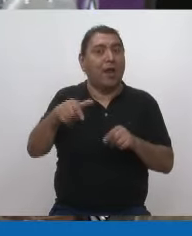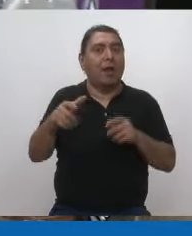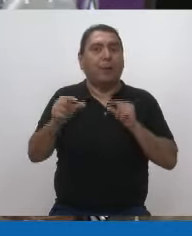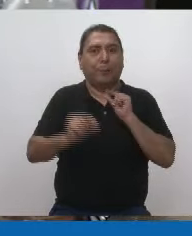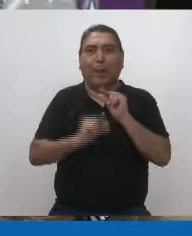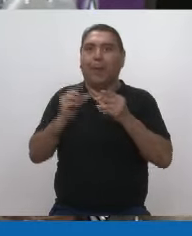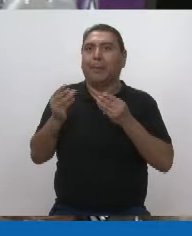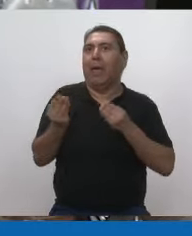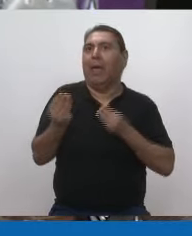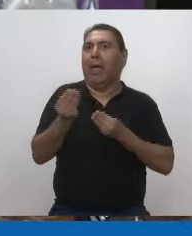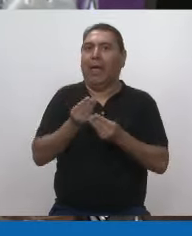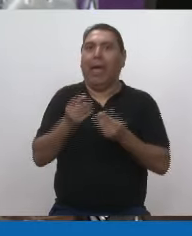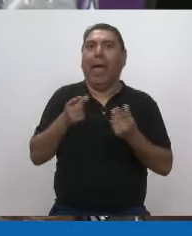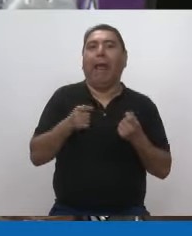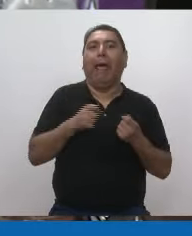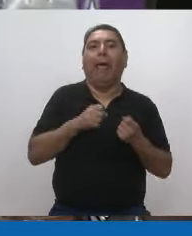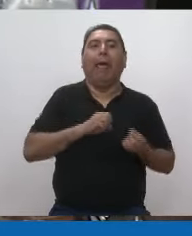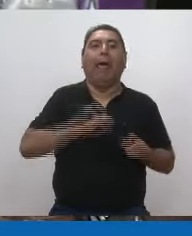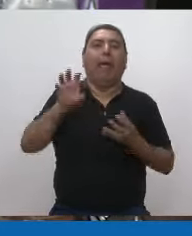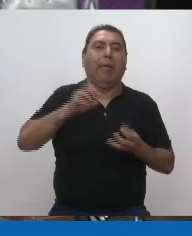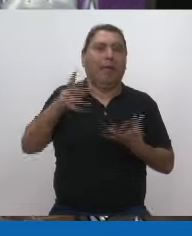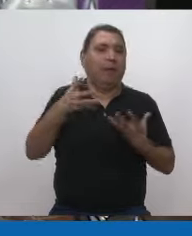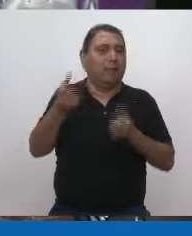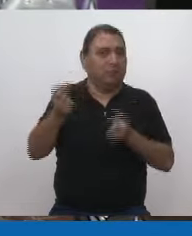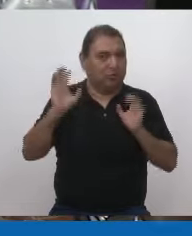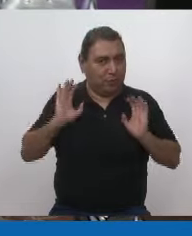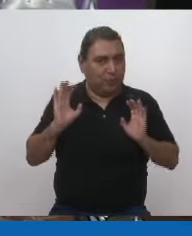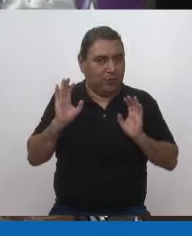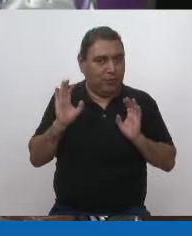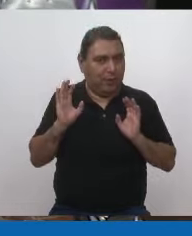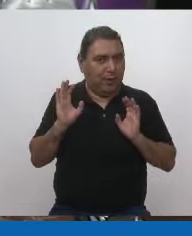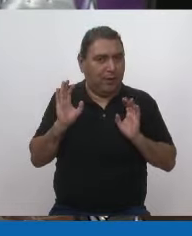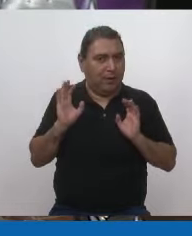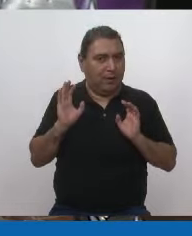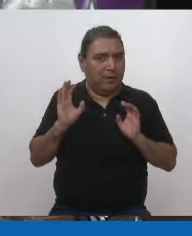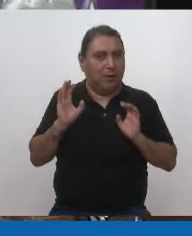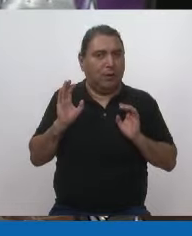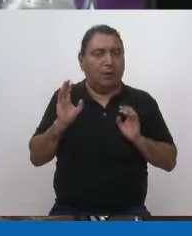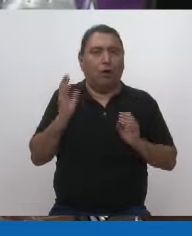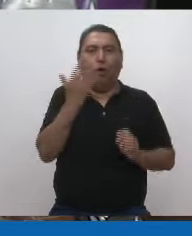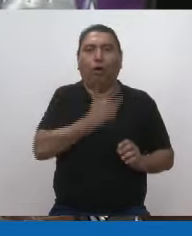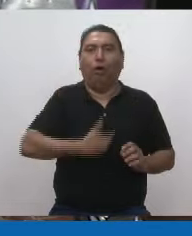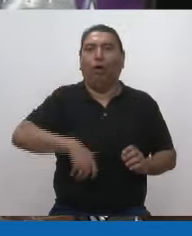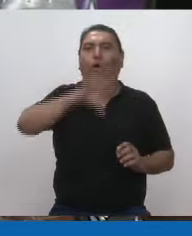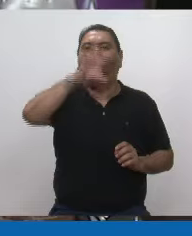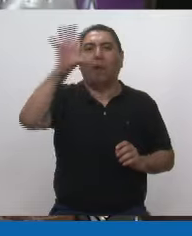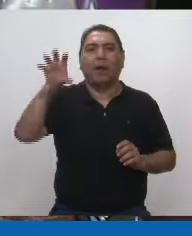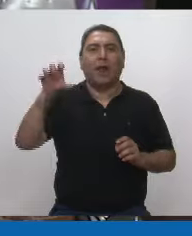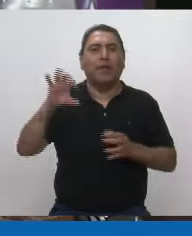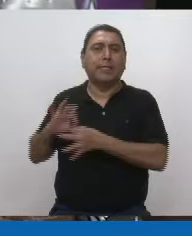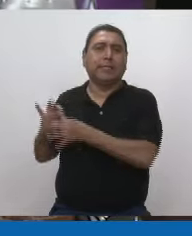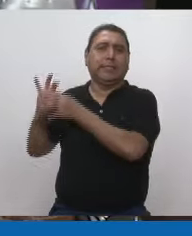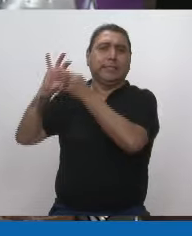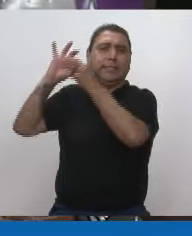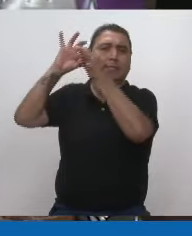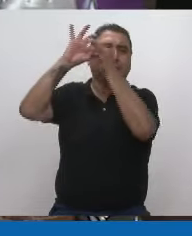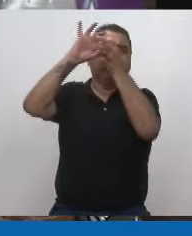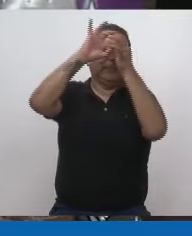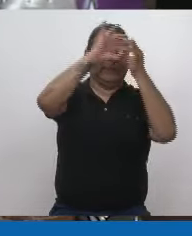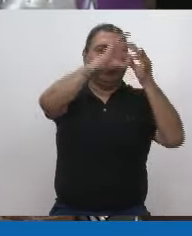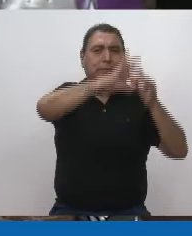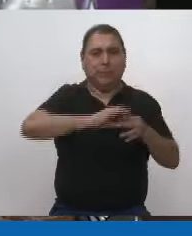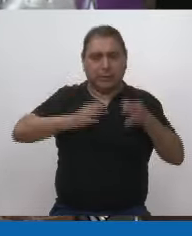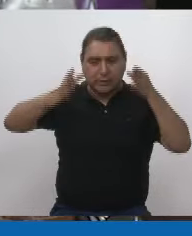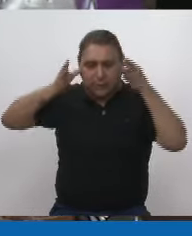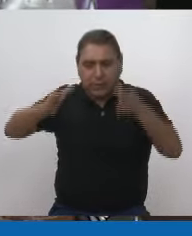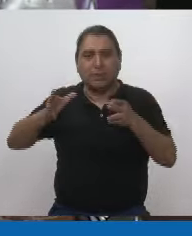empatizando, están mandando ayuda. Todos los gobernadores se unieron por Santa Fe, porque es una